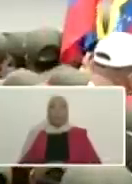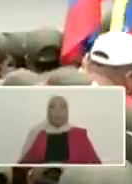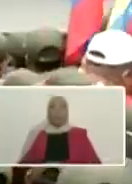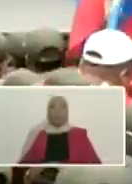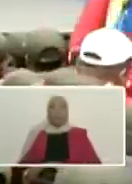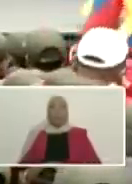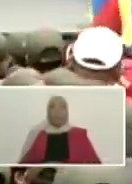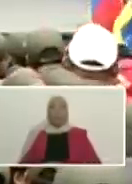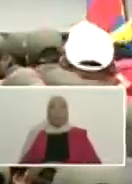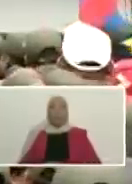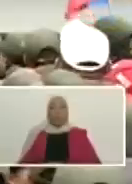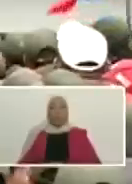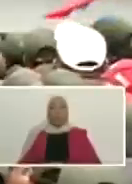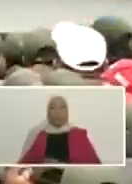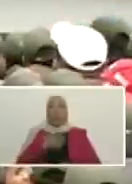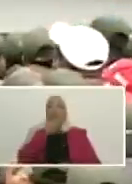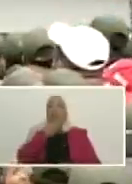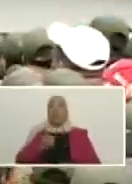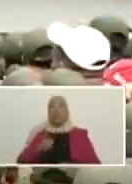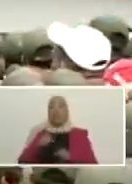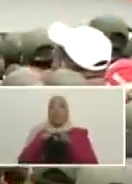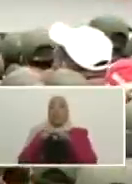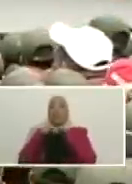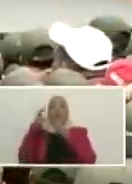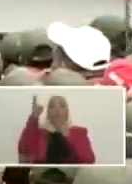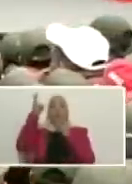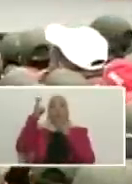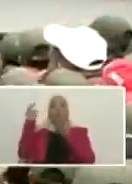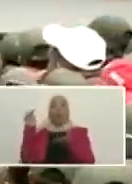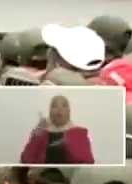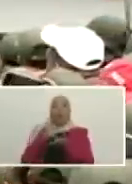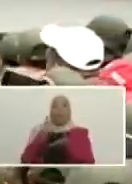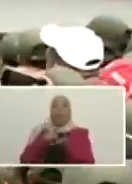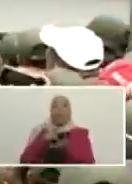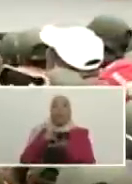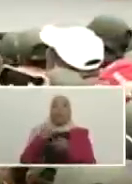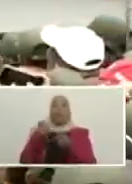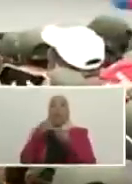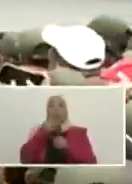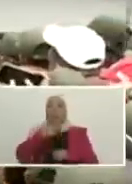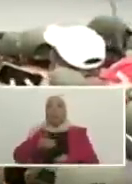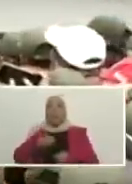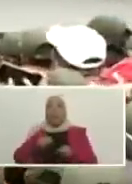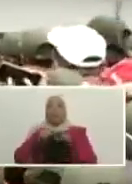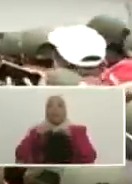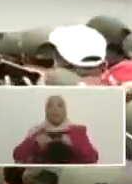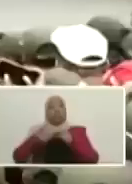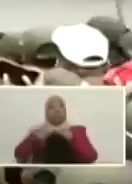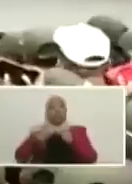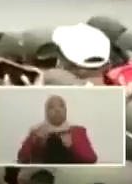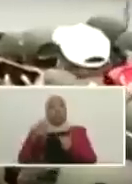Y siempre consecuente, indígenas presentes, y siempre consecuente.